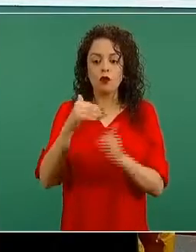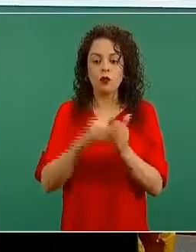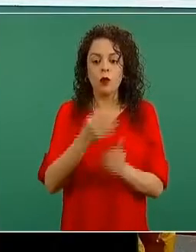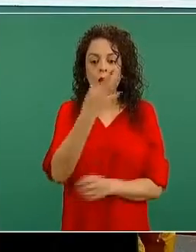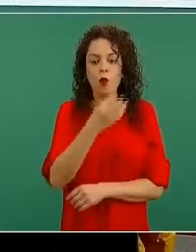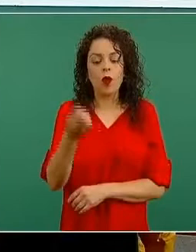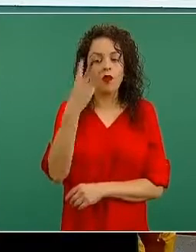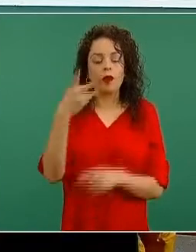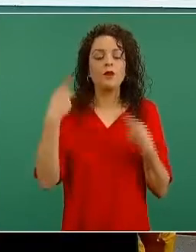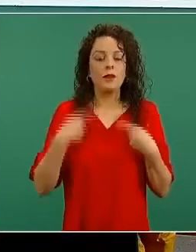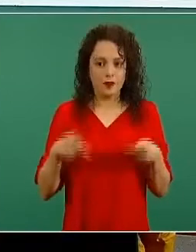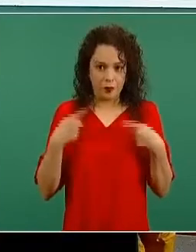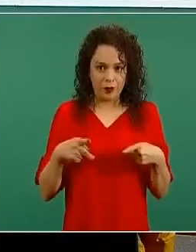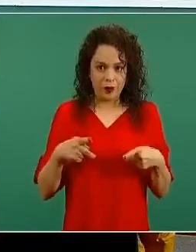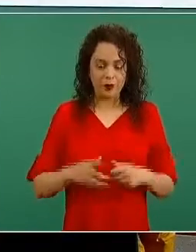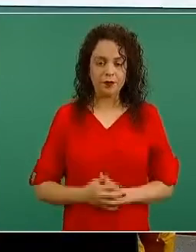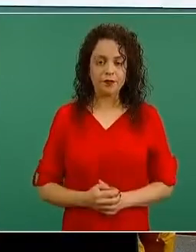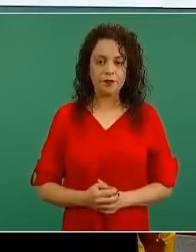1.212.403 personas.